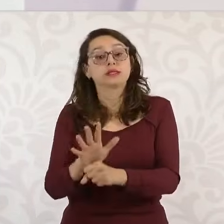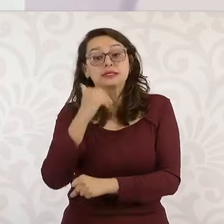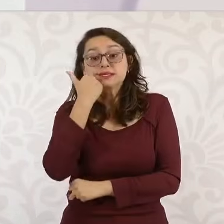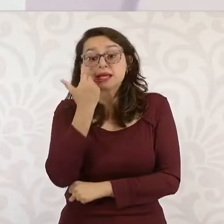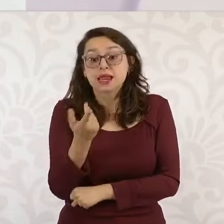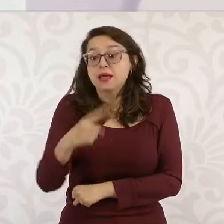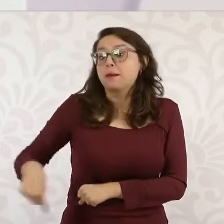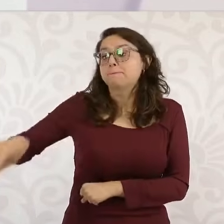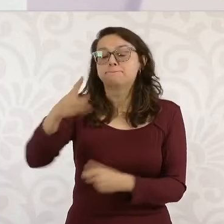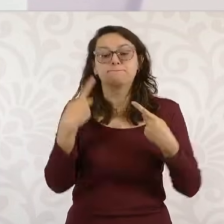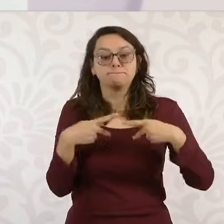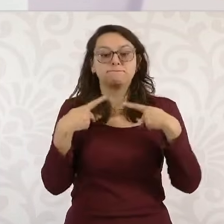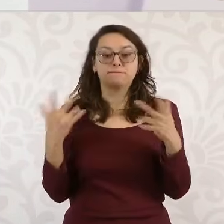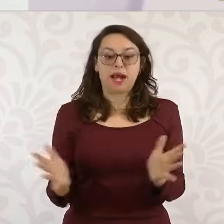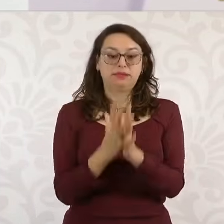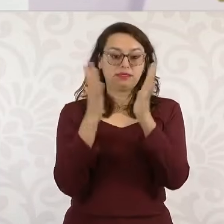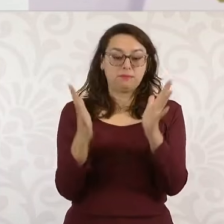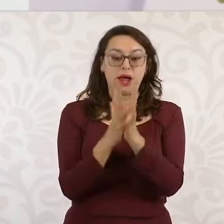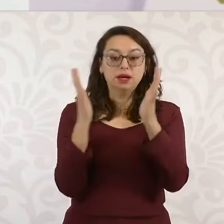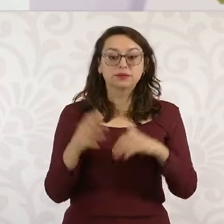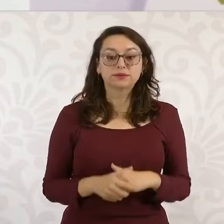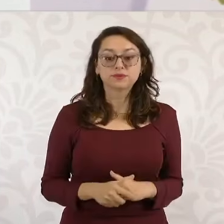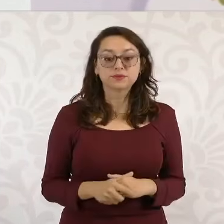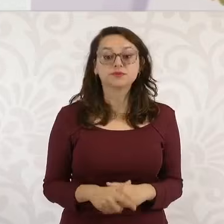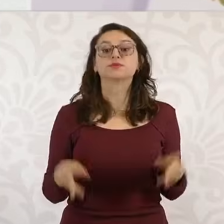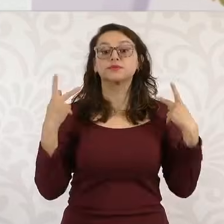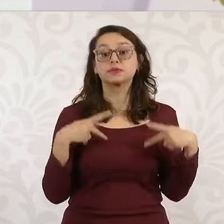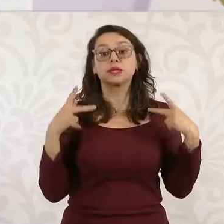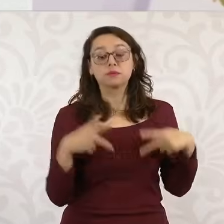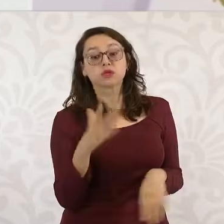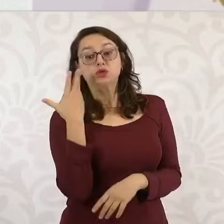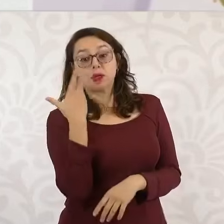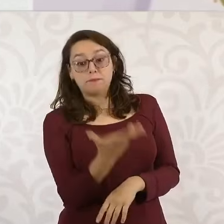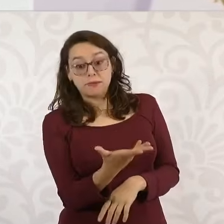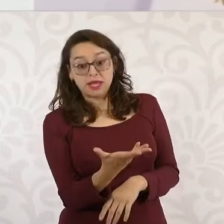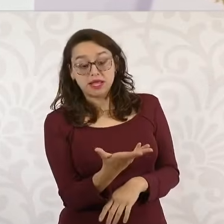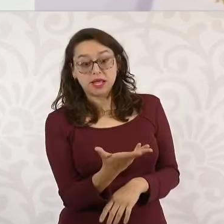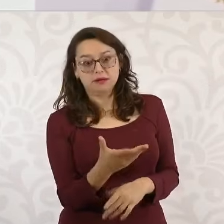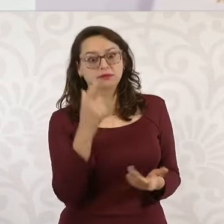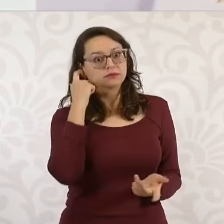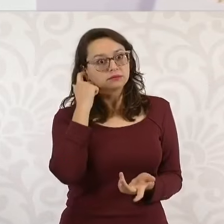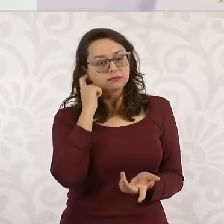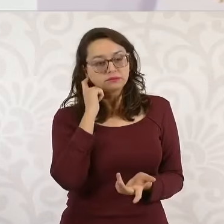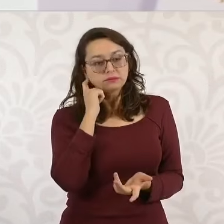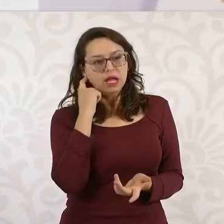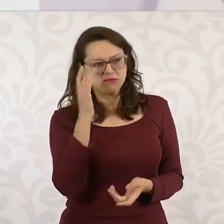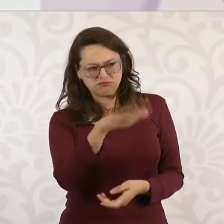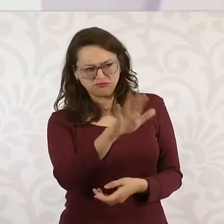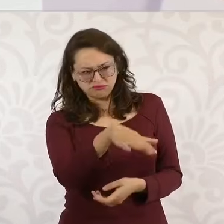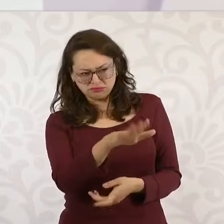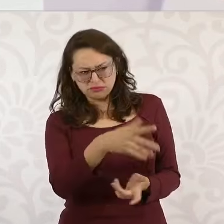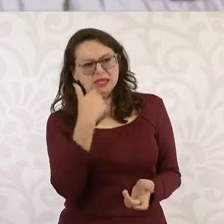Mayor democracia participativa. Que si la gente solicita una consulta para ver